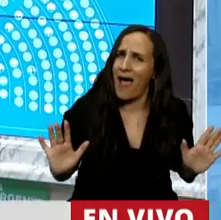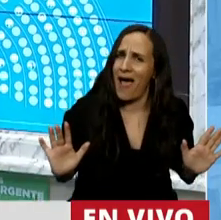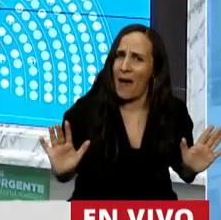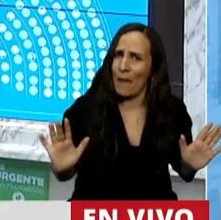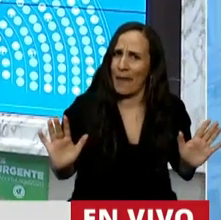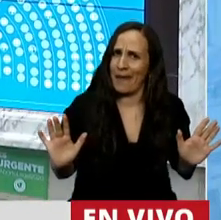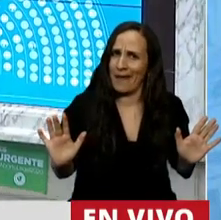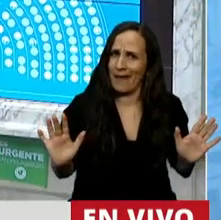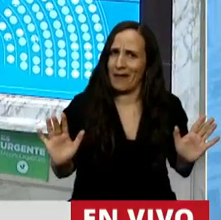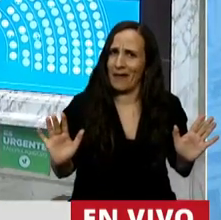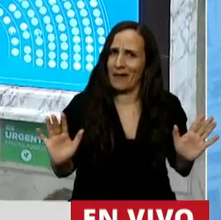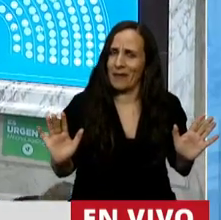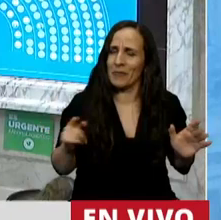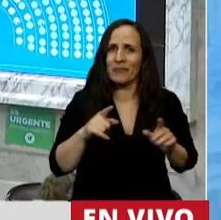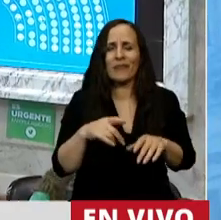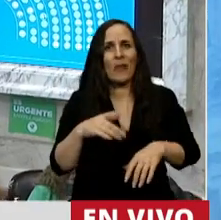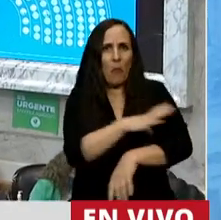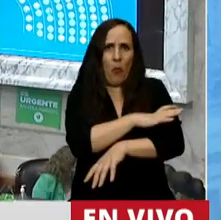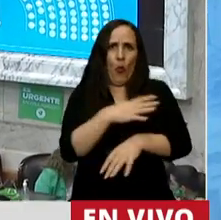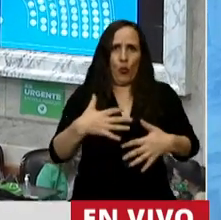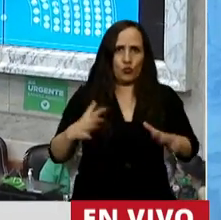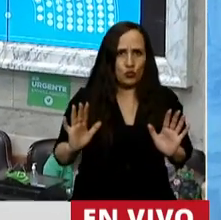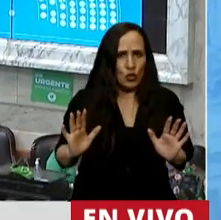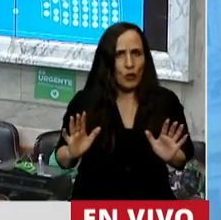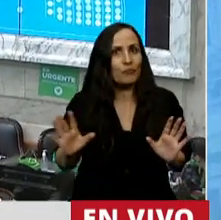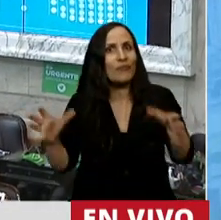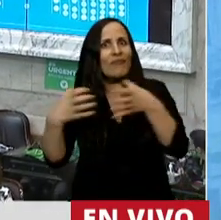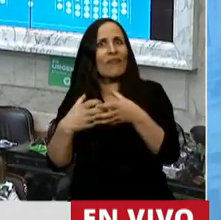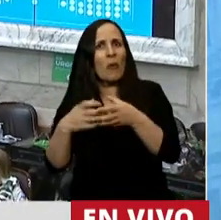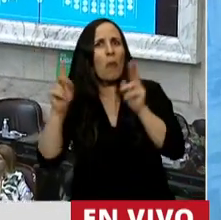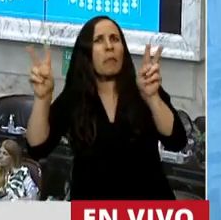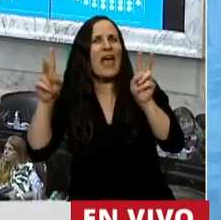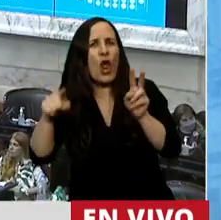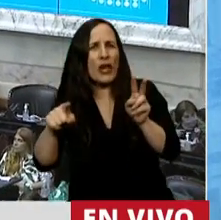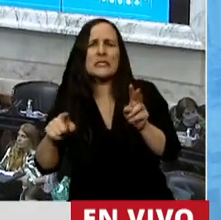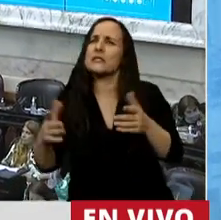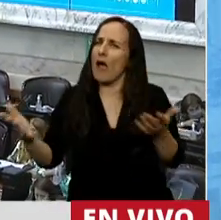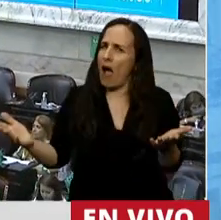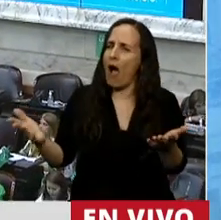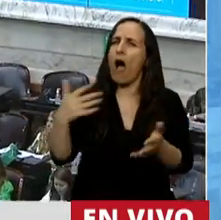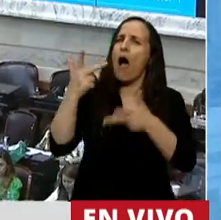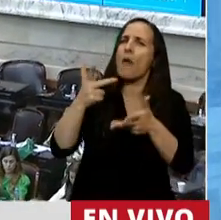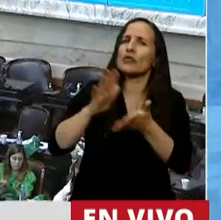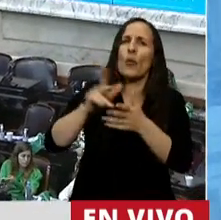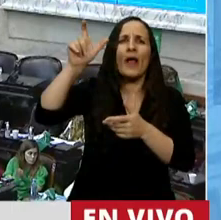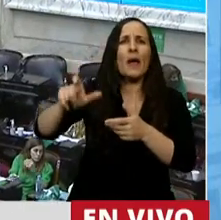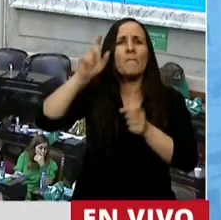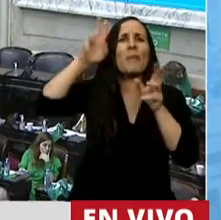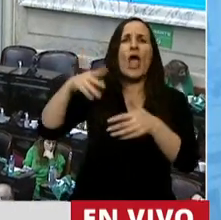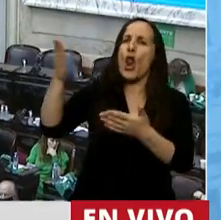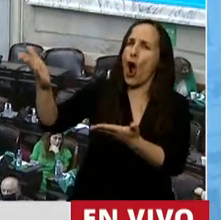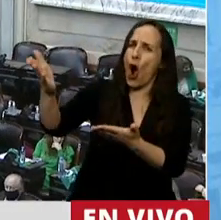Qué curioso es el movimiento peronista, que reivindica la obra de General Perón cuando le conviene, pero